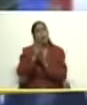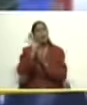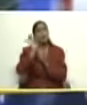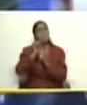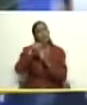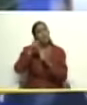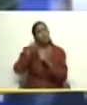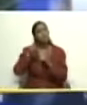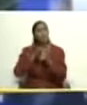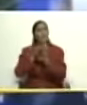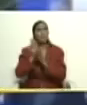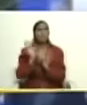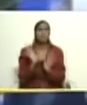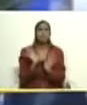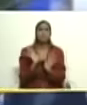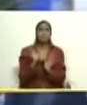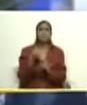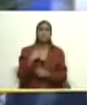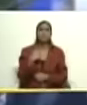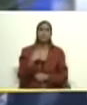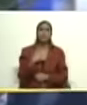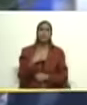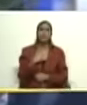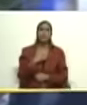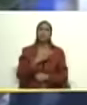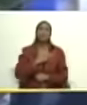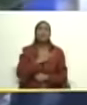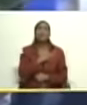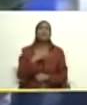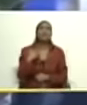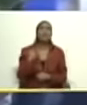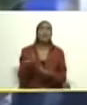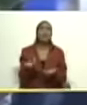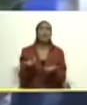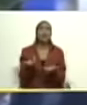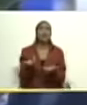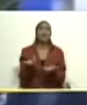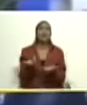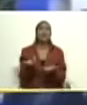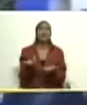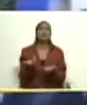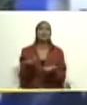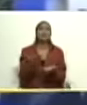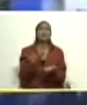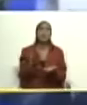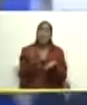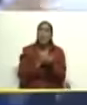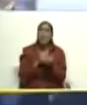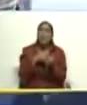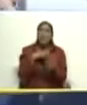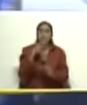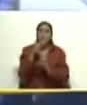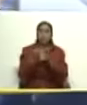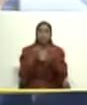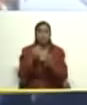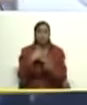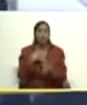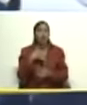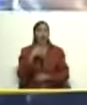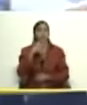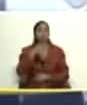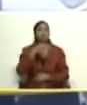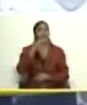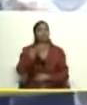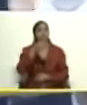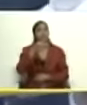todo, fíjese algo, yo no quiero volver a hablar en el hecho. Yo he declarado varias veces con escenarios.